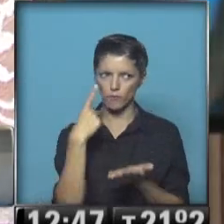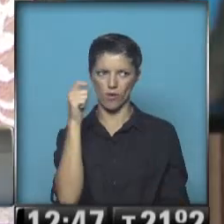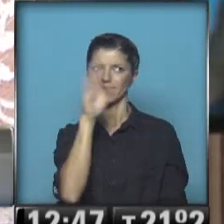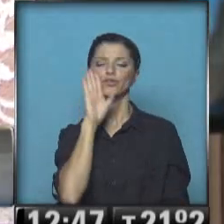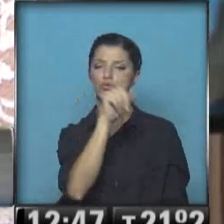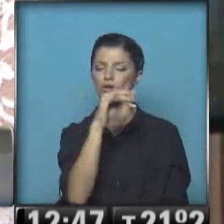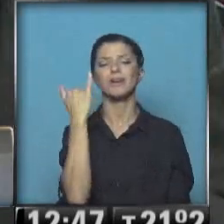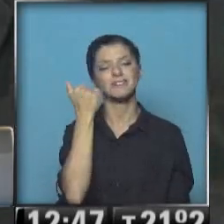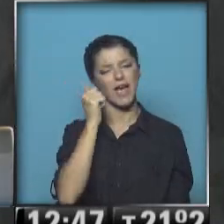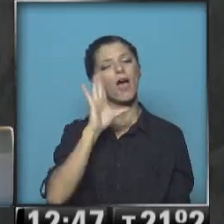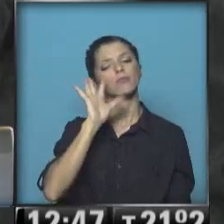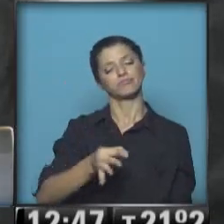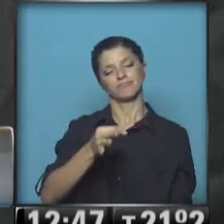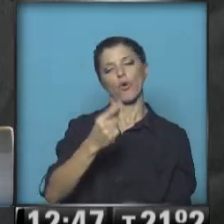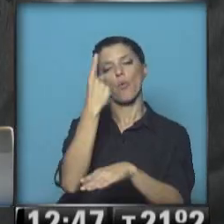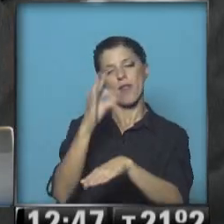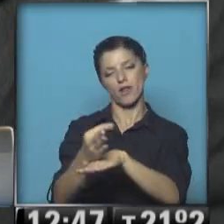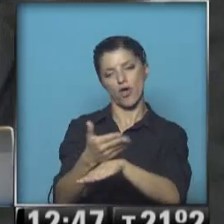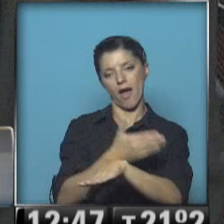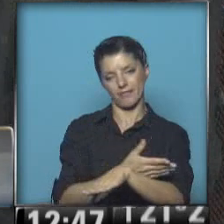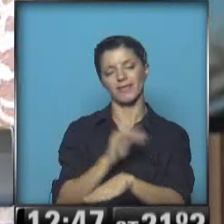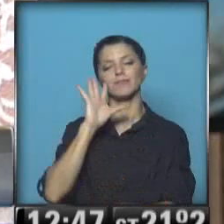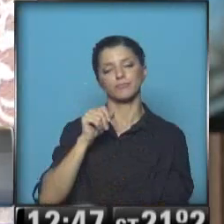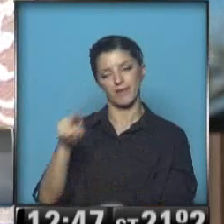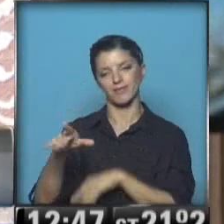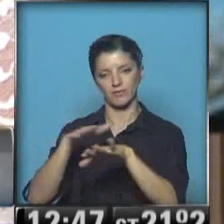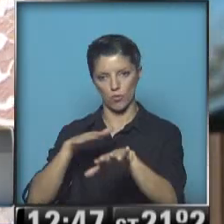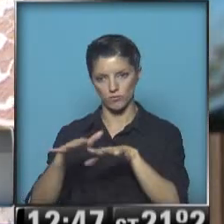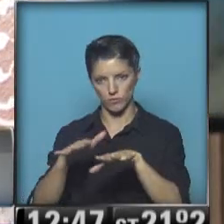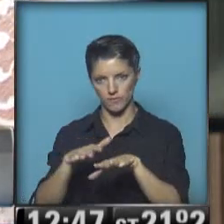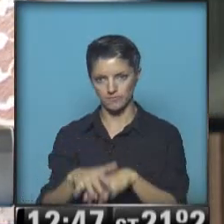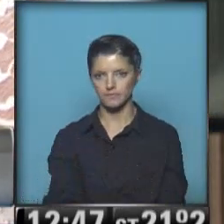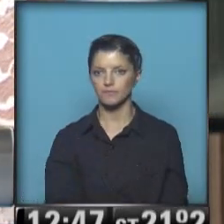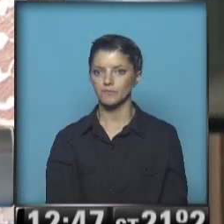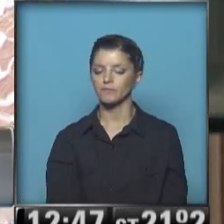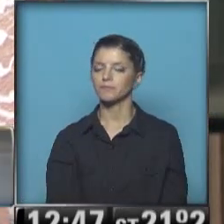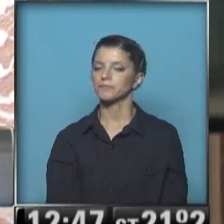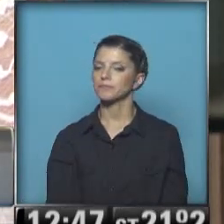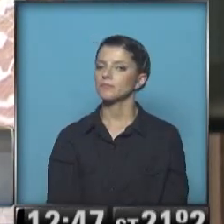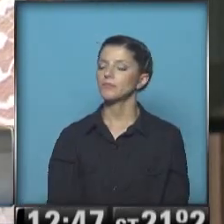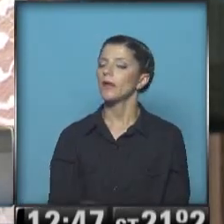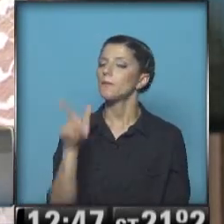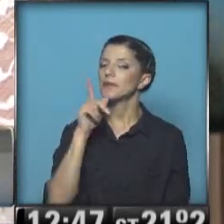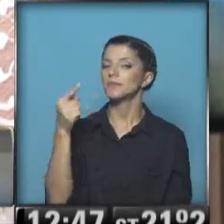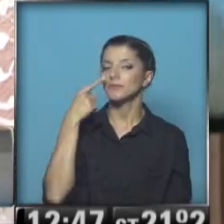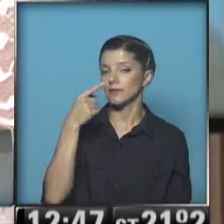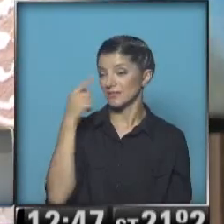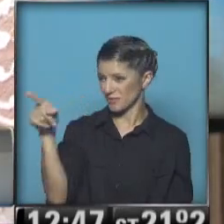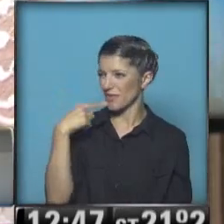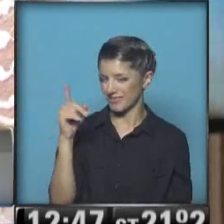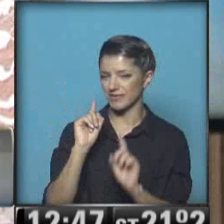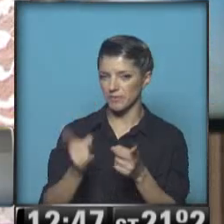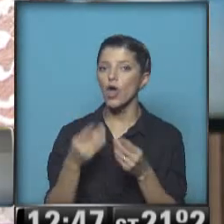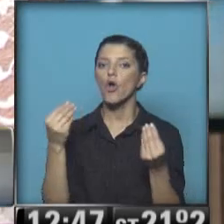tenían de que esto iba a suceder ya un año antes año 2012 Ahora sí lo que me parece interesante en esto que estamos hablando que s rulo sobre todo es Cómo